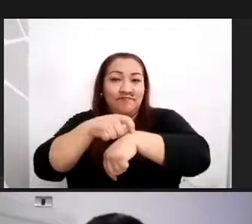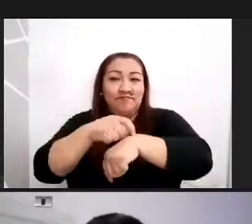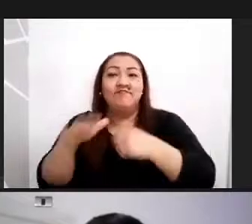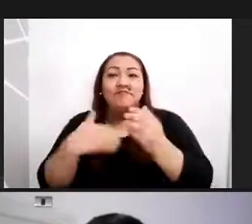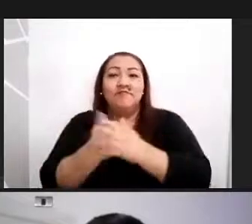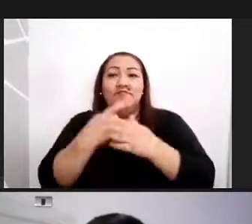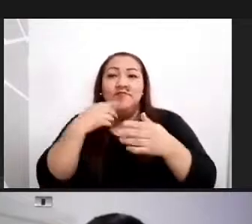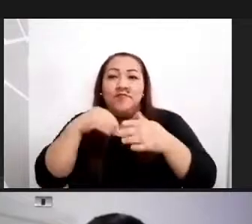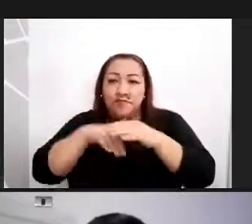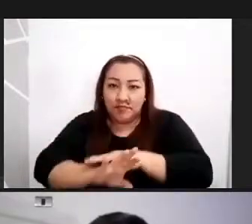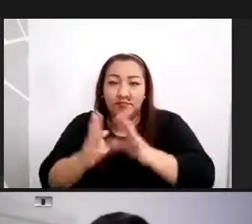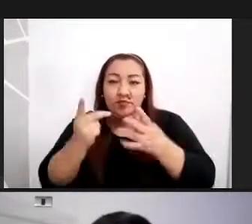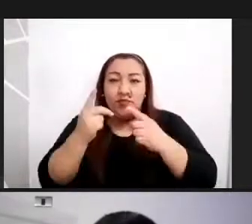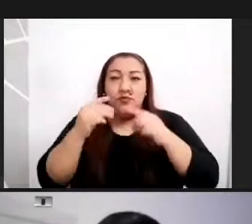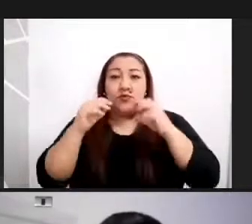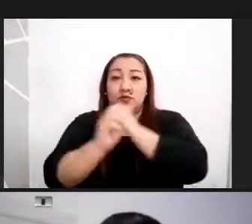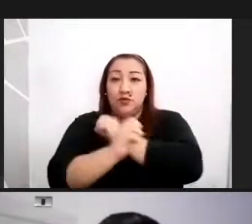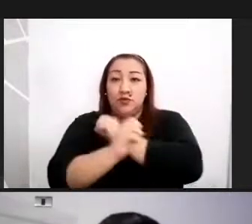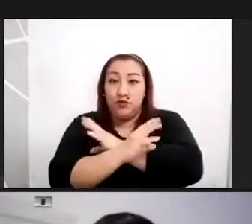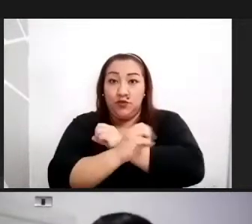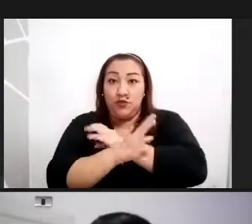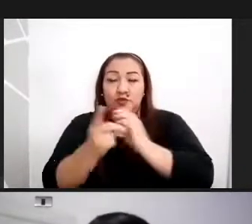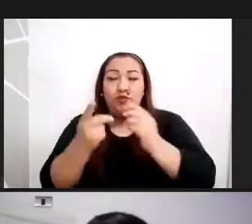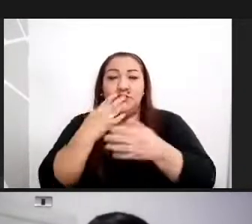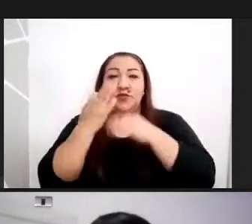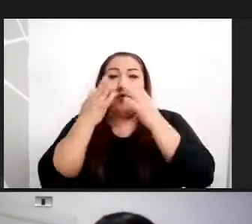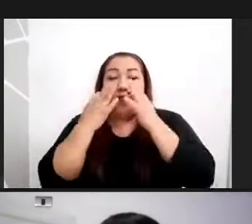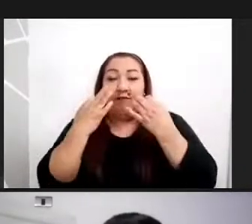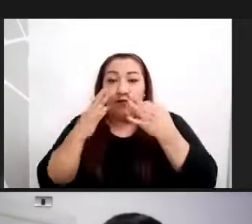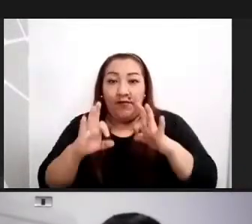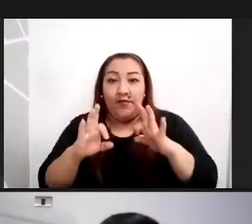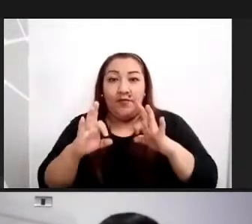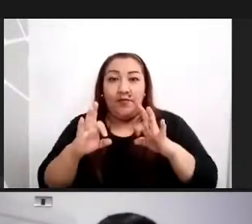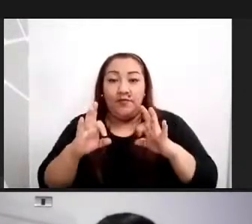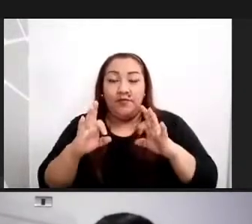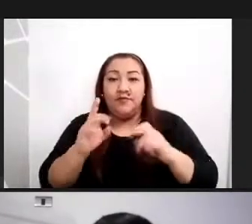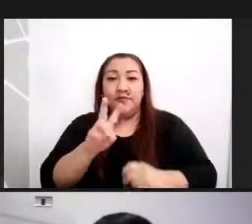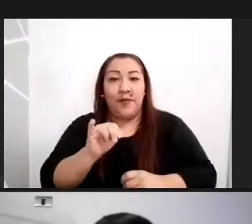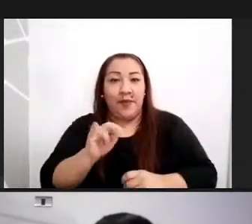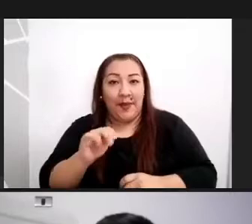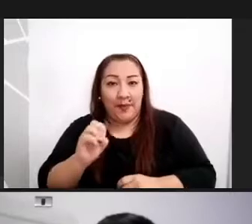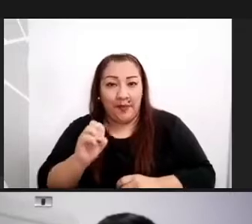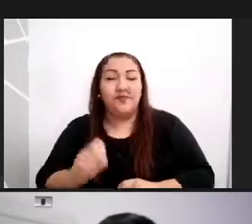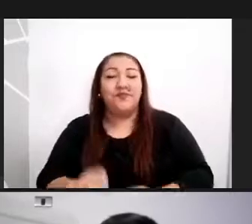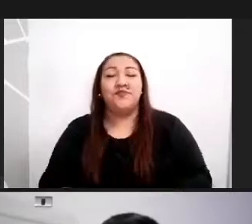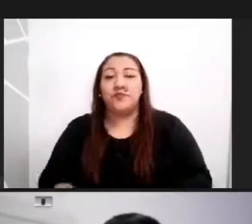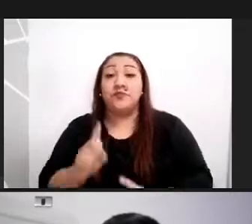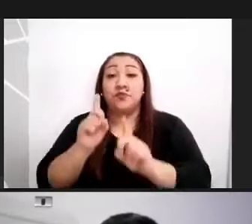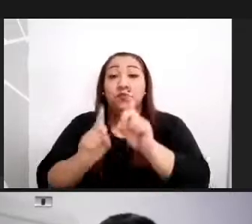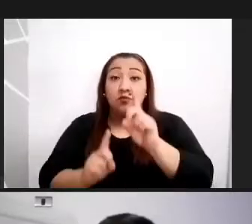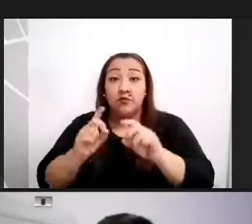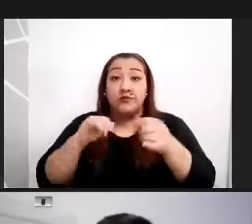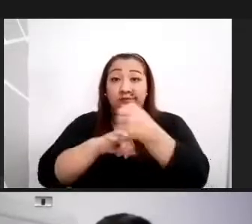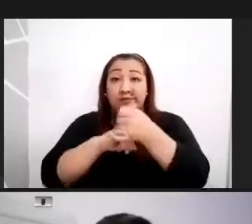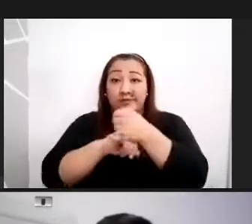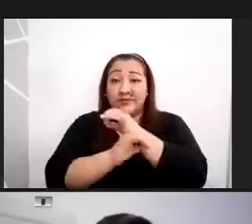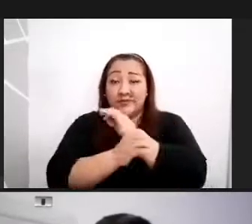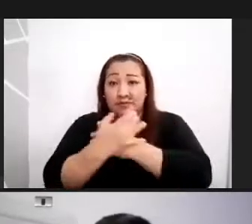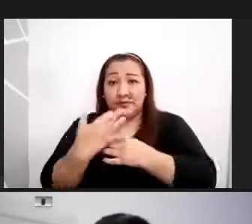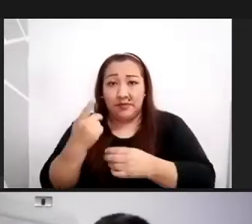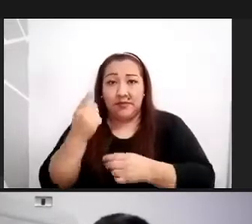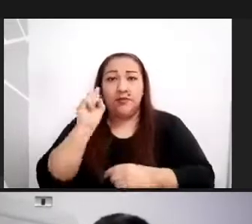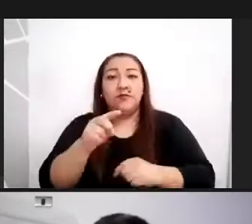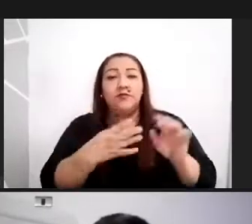la plataforma Zoom y del Facebook Live. El 11 de septiembre de 1996,